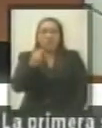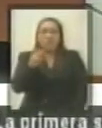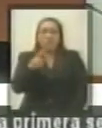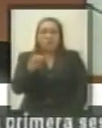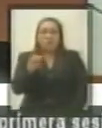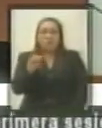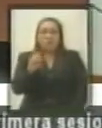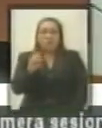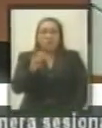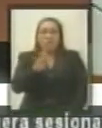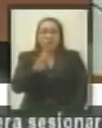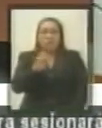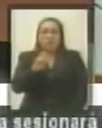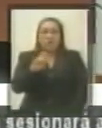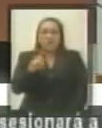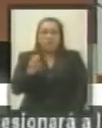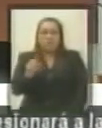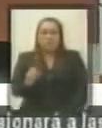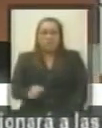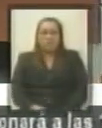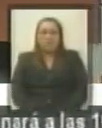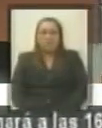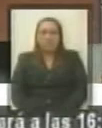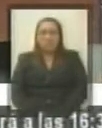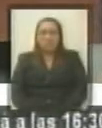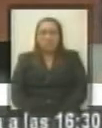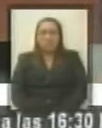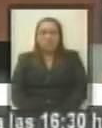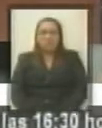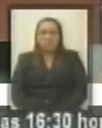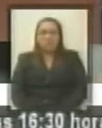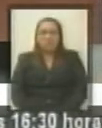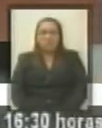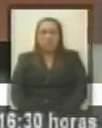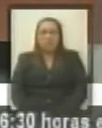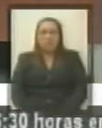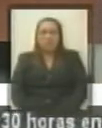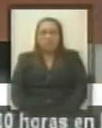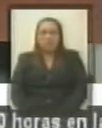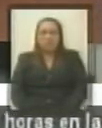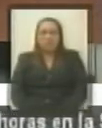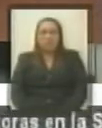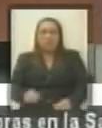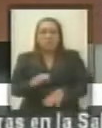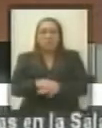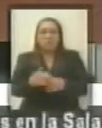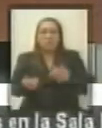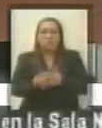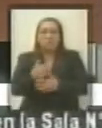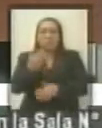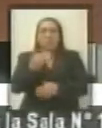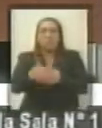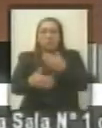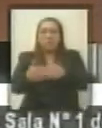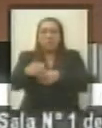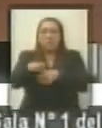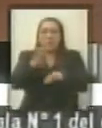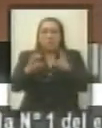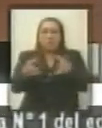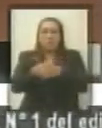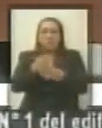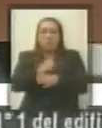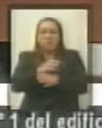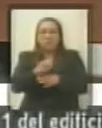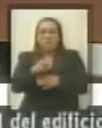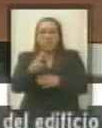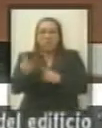Fernández Figueroa, sobre las razones de la nueva convocatoria a proceso de selección del Consejo Directivo de